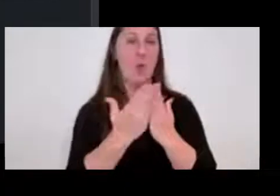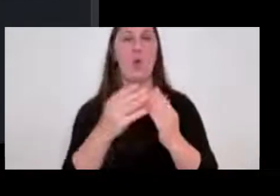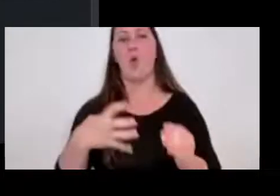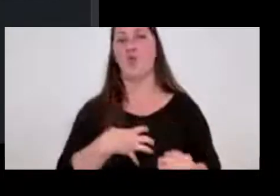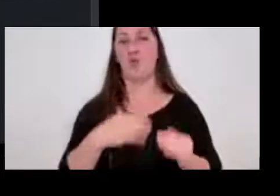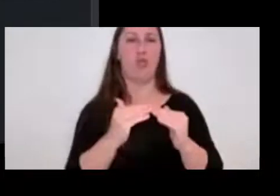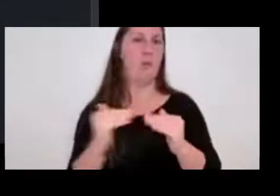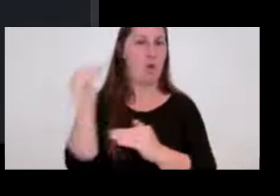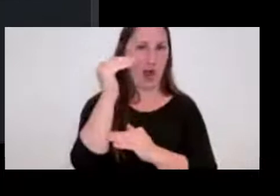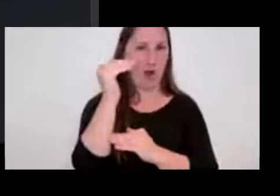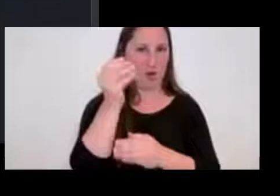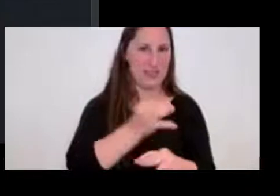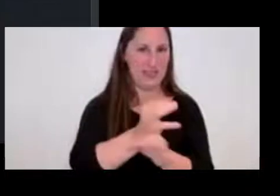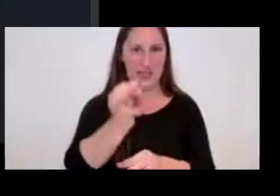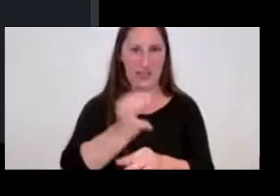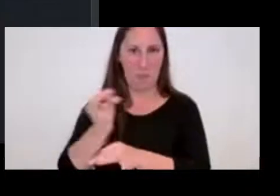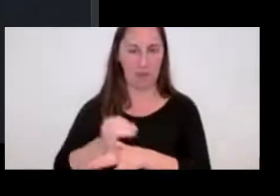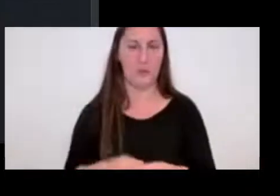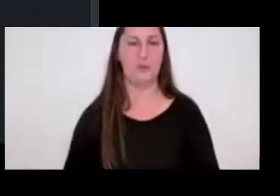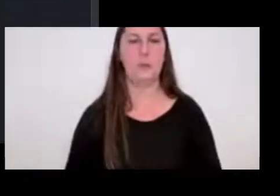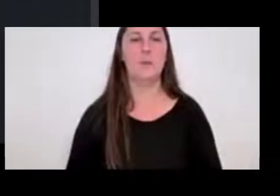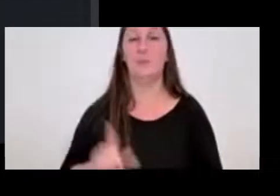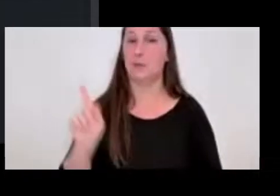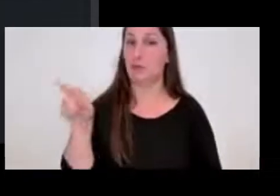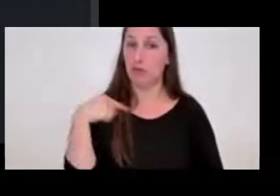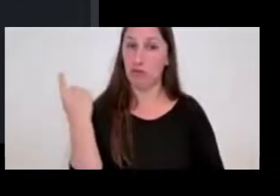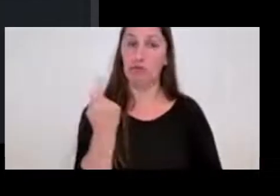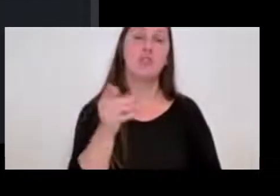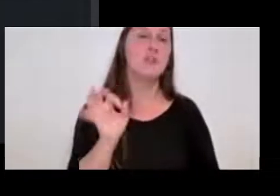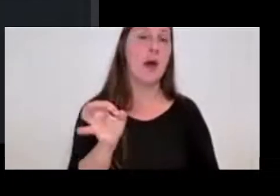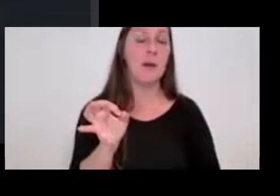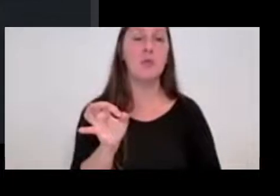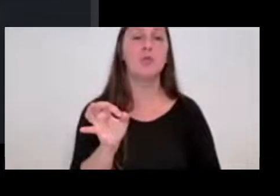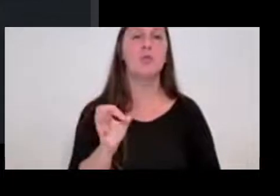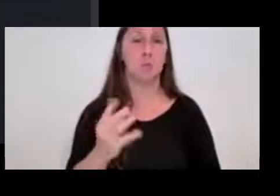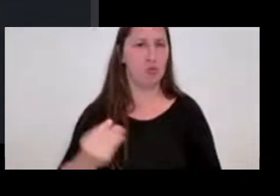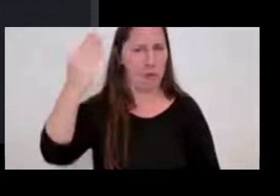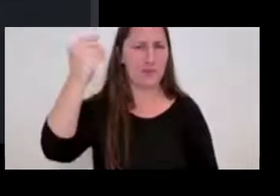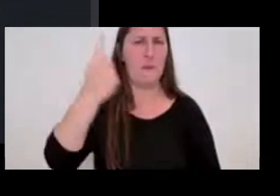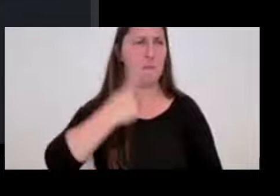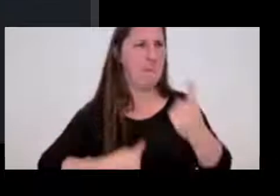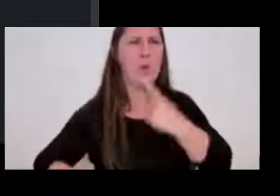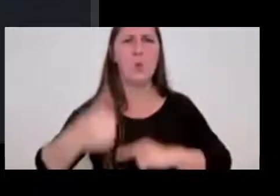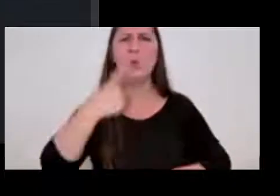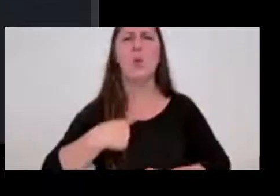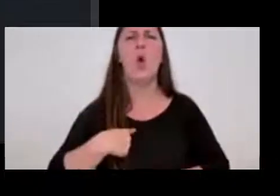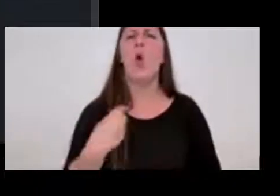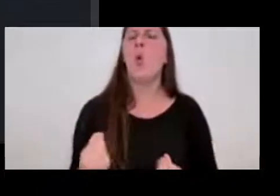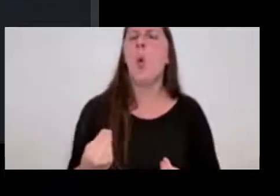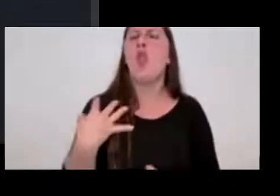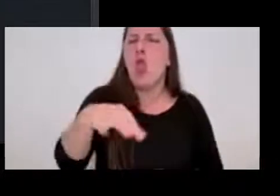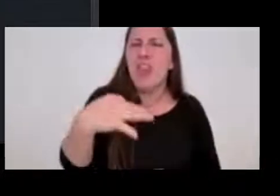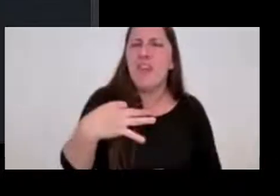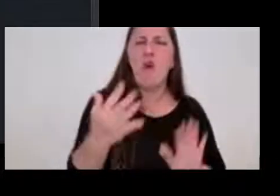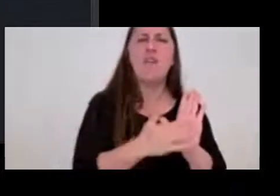¿no? En donde sabemos que muchas veces nos preguntan, ¿cuándo tengo que facturar yo,